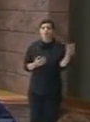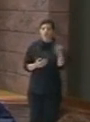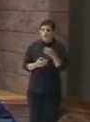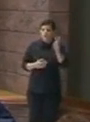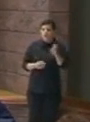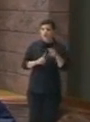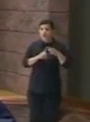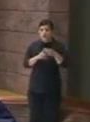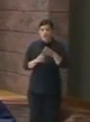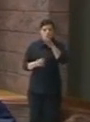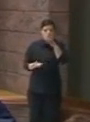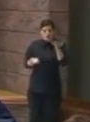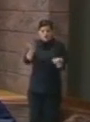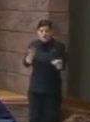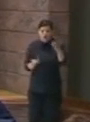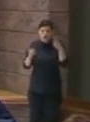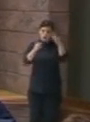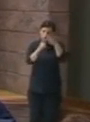evolución real y